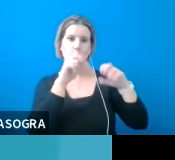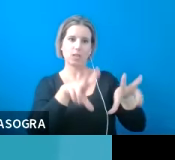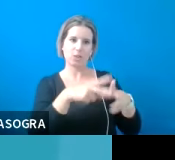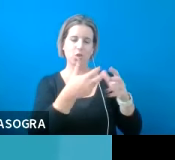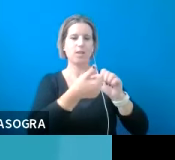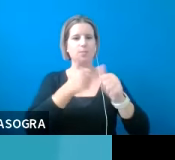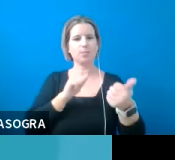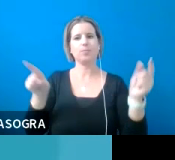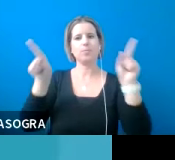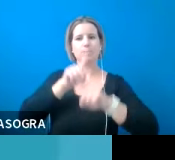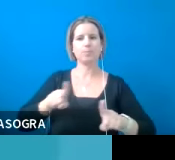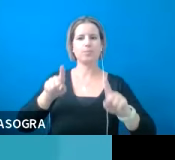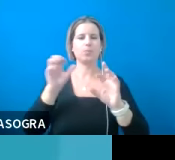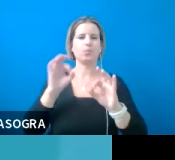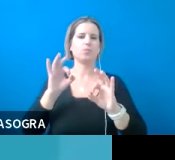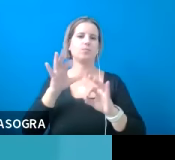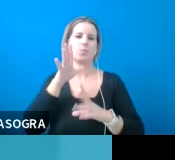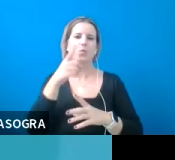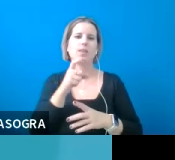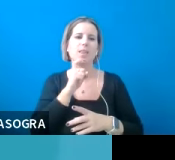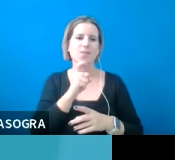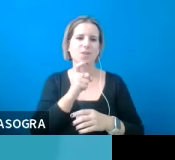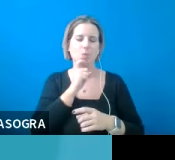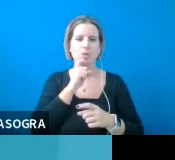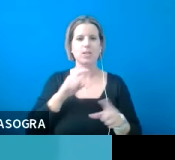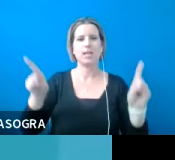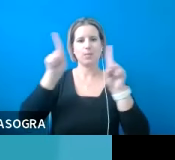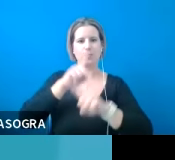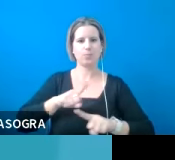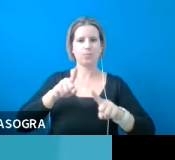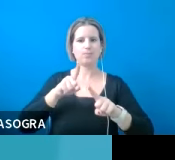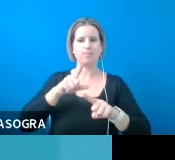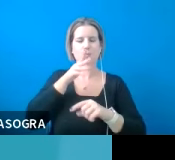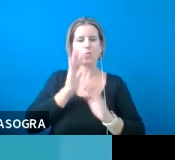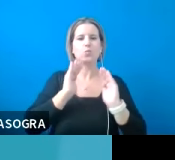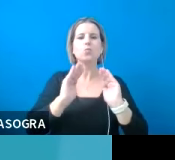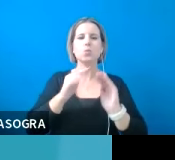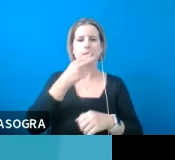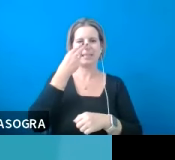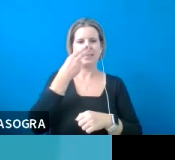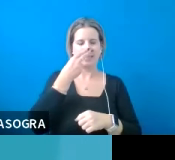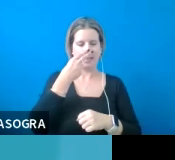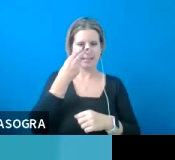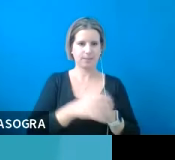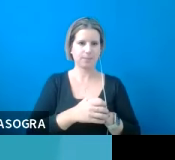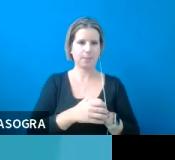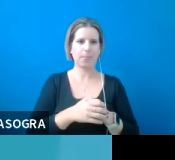camuflando o inhibiendo sus dificultades sociales y sus propios intereses restringidos